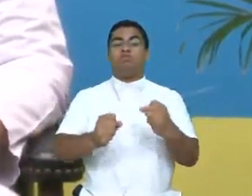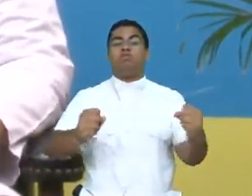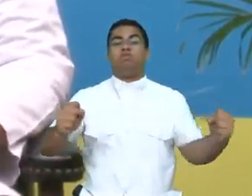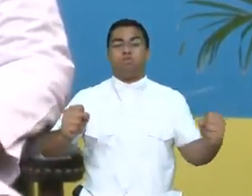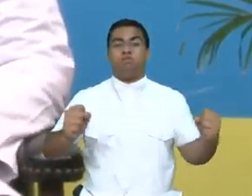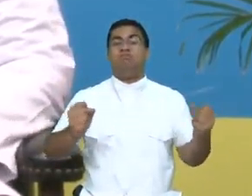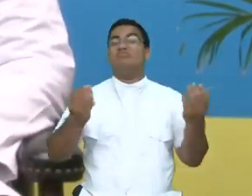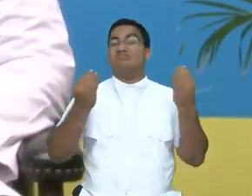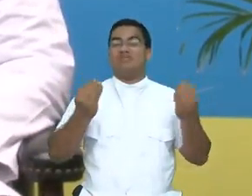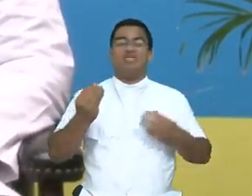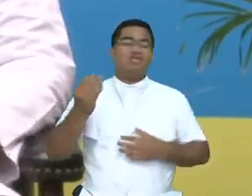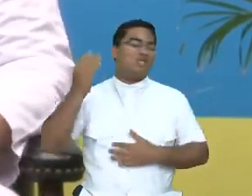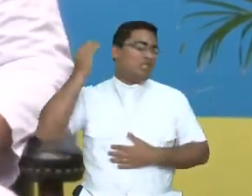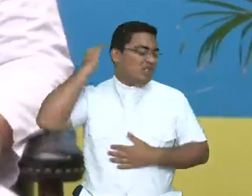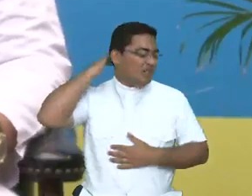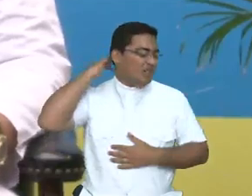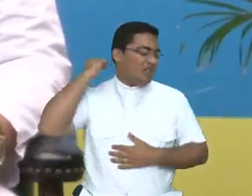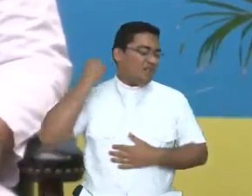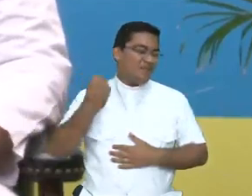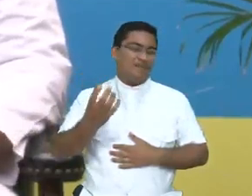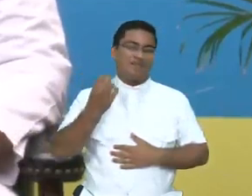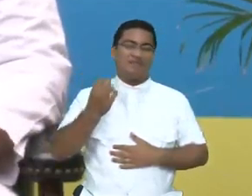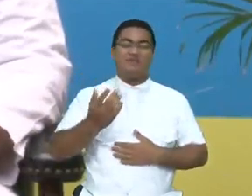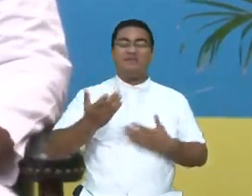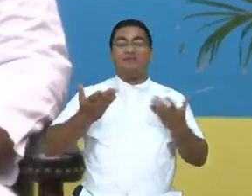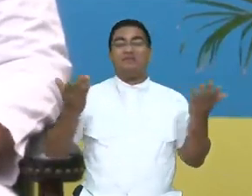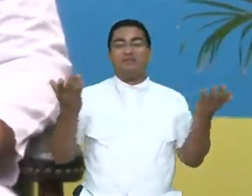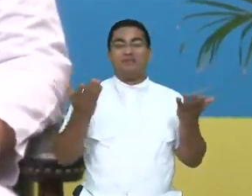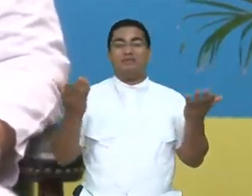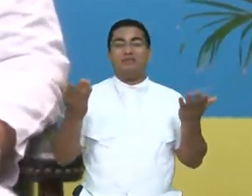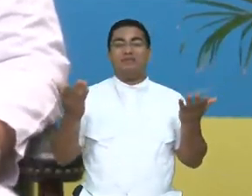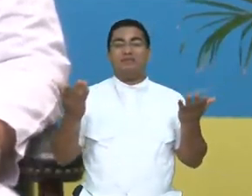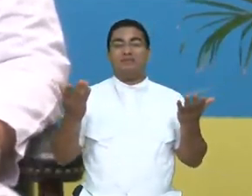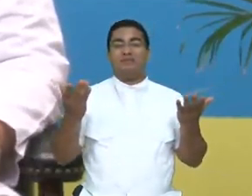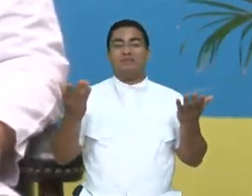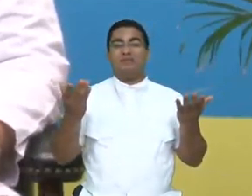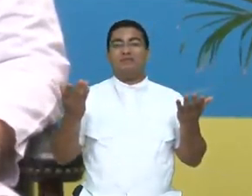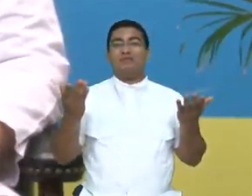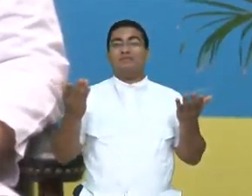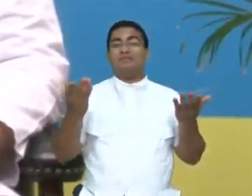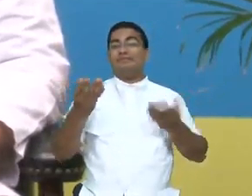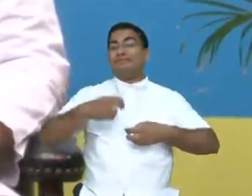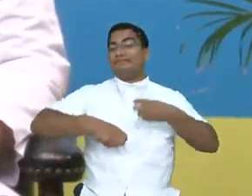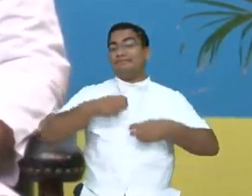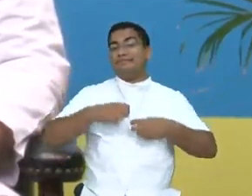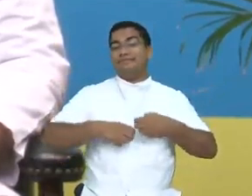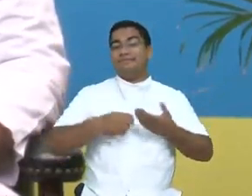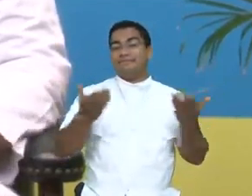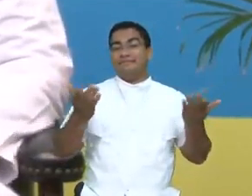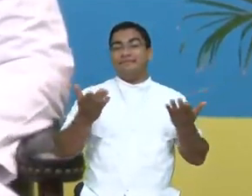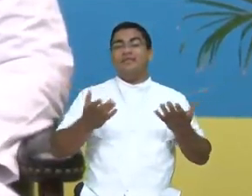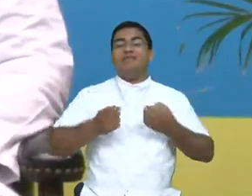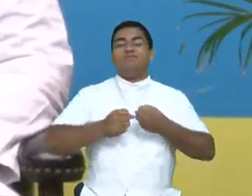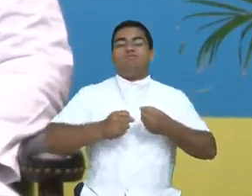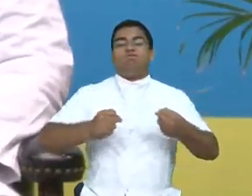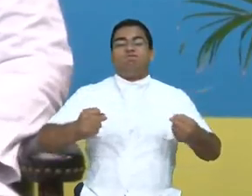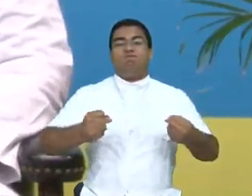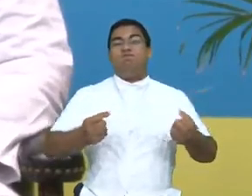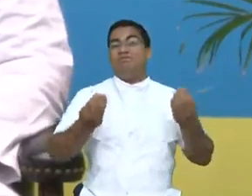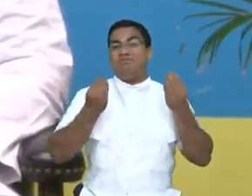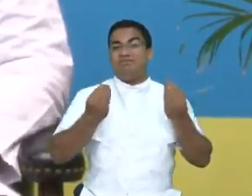padecer dolores de espalda y estructuralmente no se va a encontrar ninguna alteración, el problema es sobrepeso. Sobrepeso,